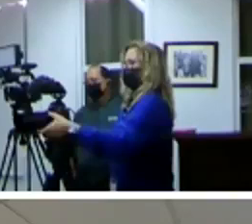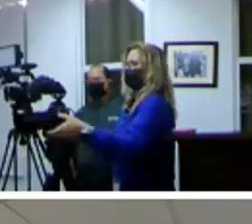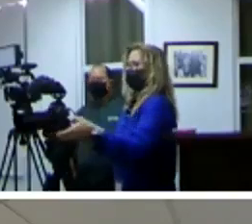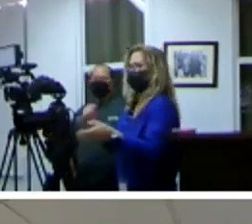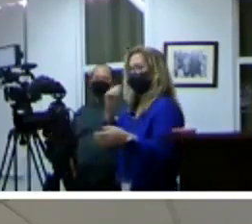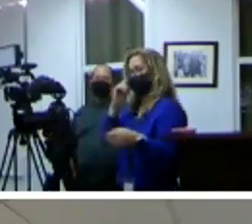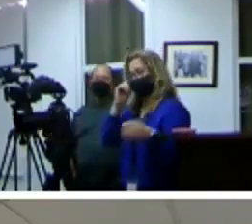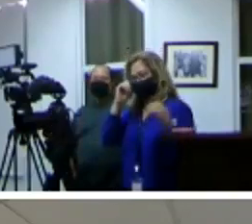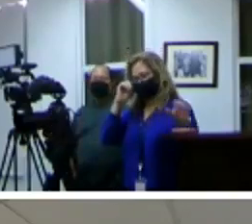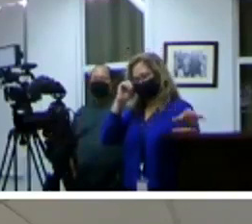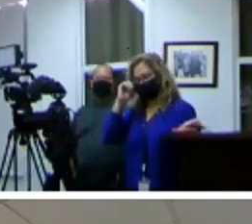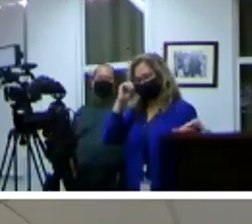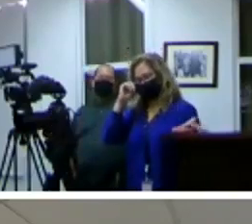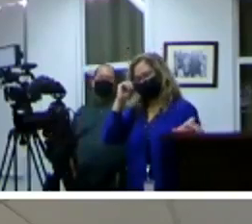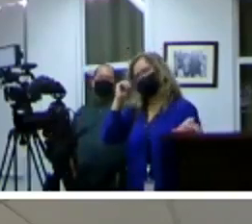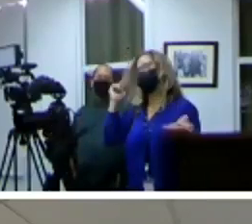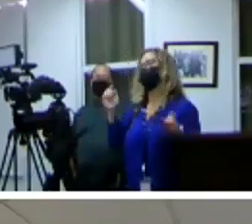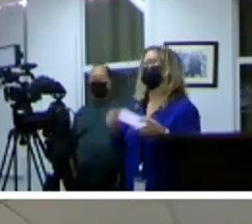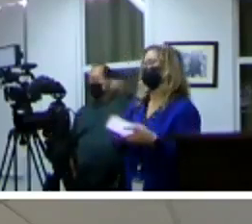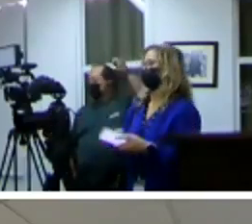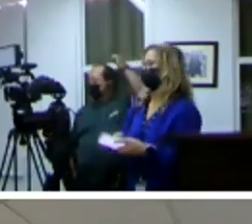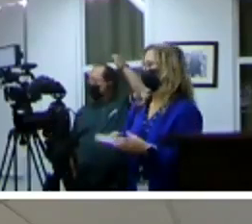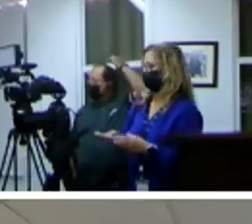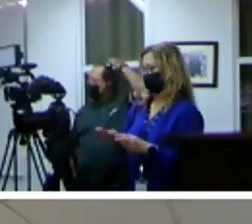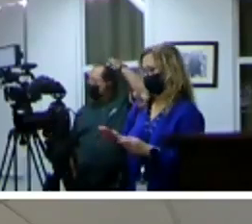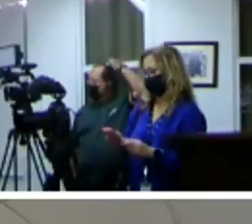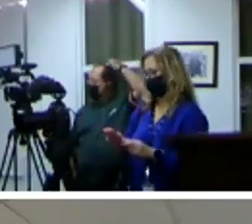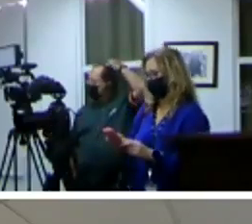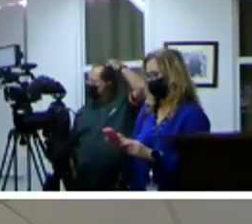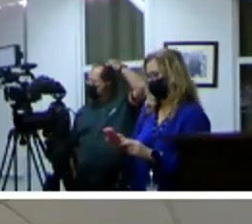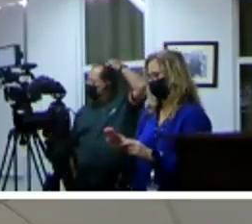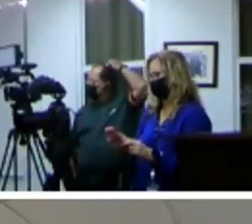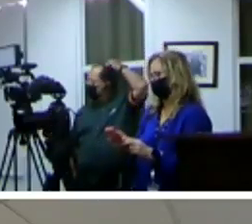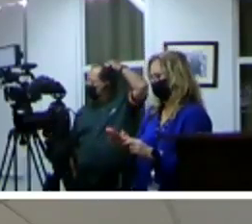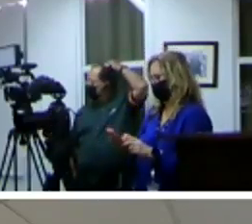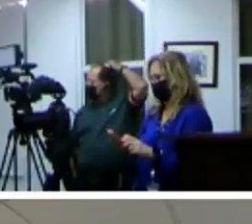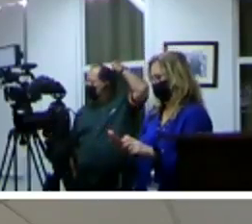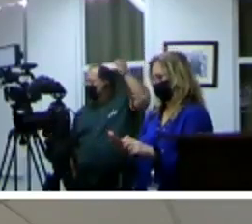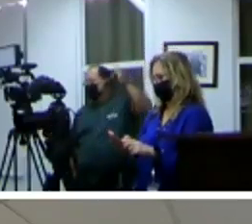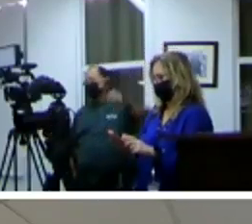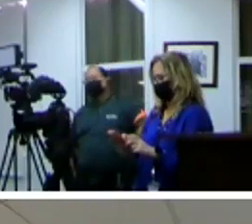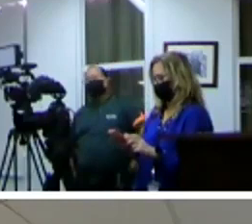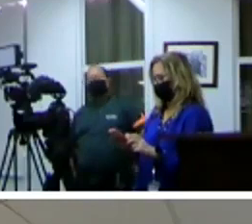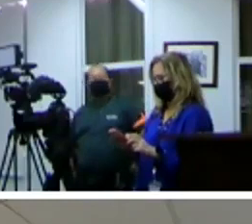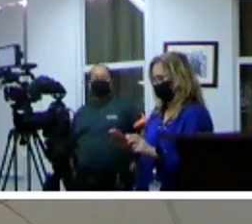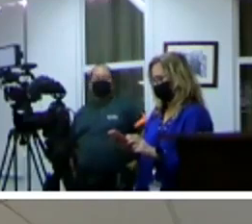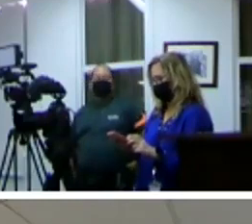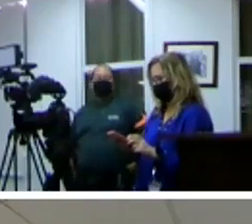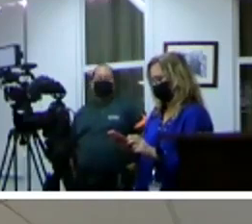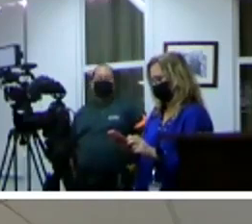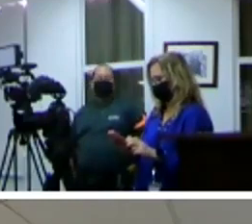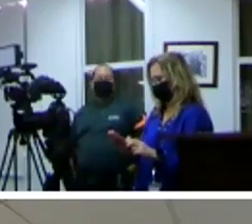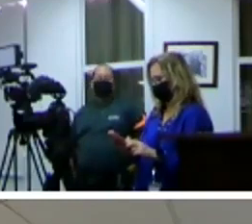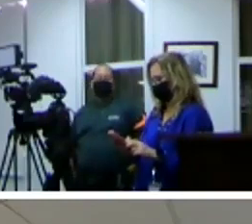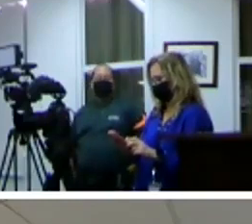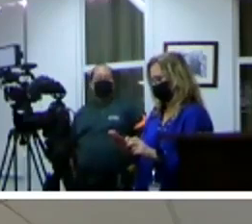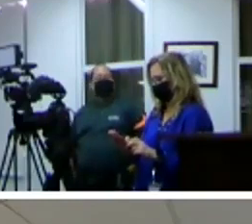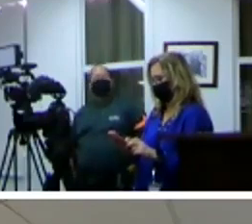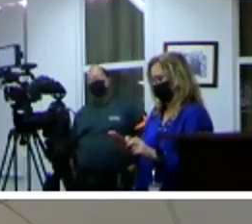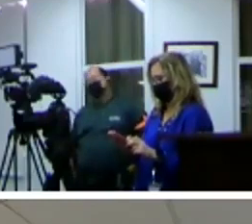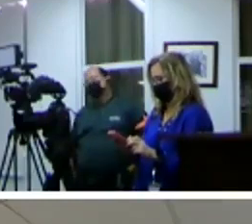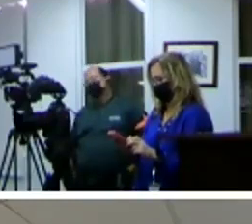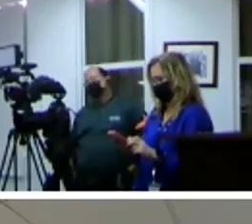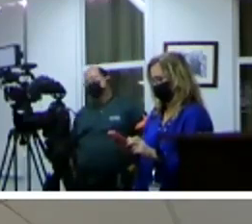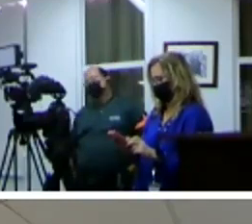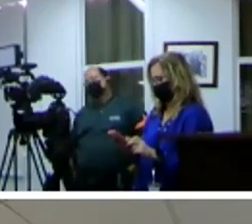más o menos antes del huracán María, que la podíamos suplir y teníamos suficiente energía adicional para atender alguna contingencia.